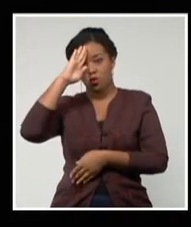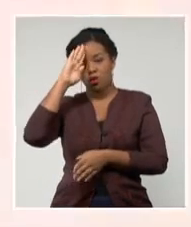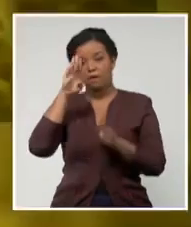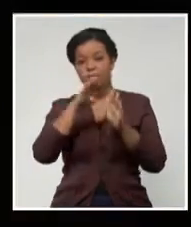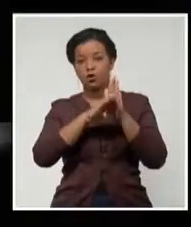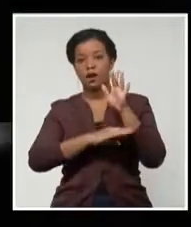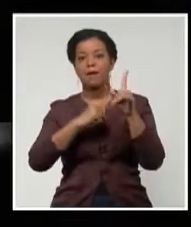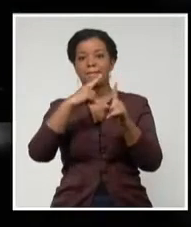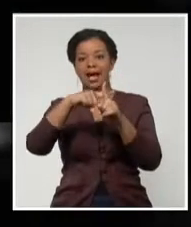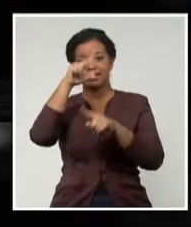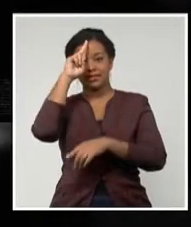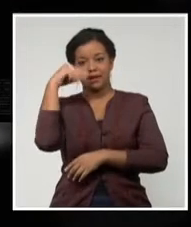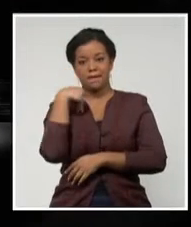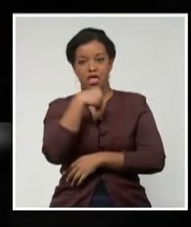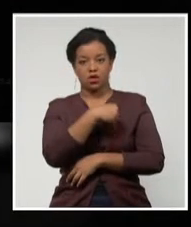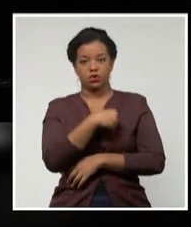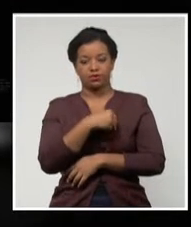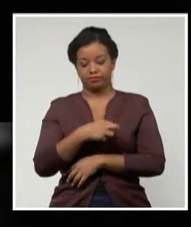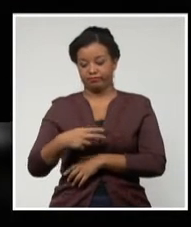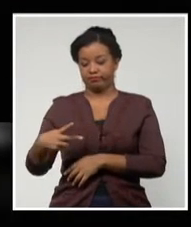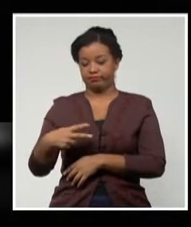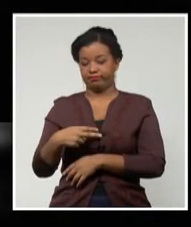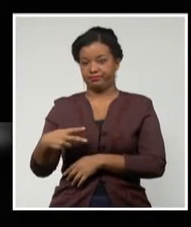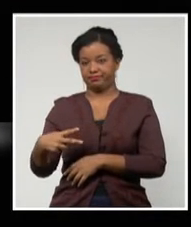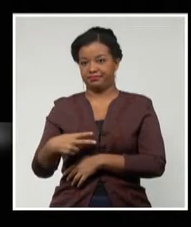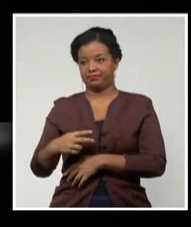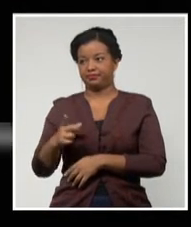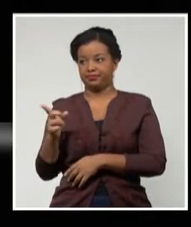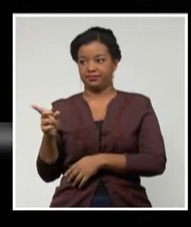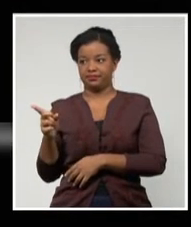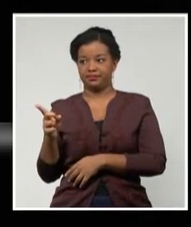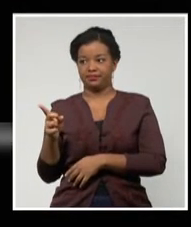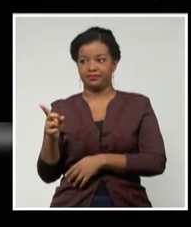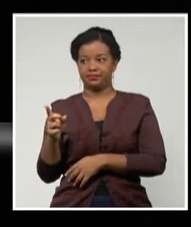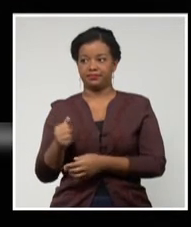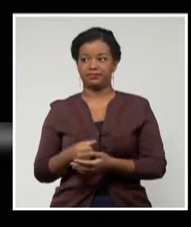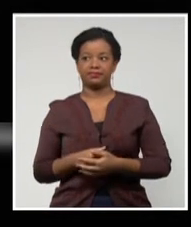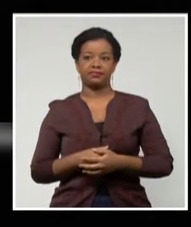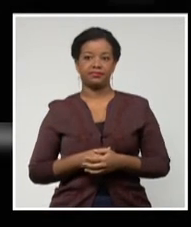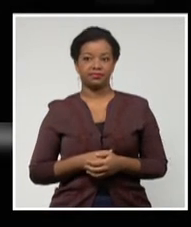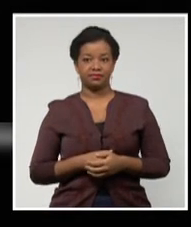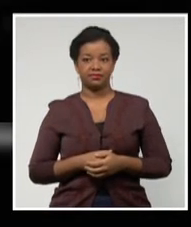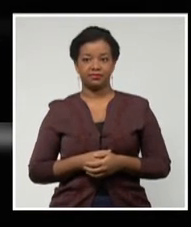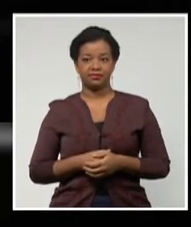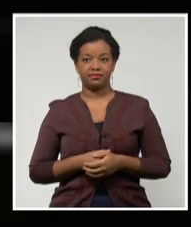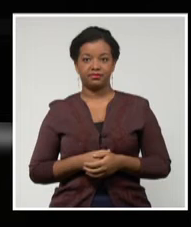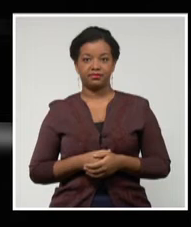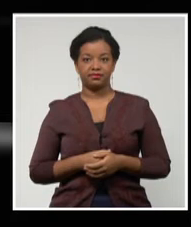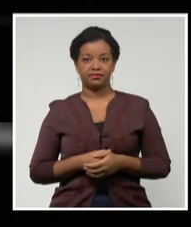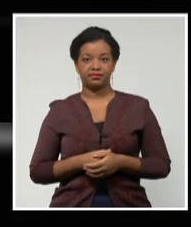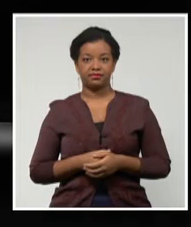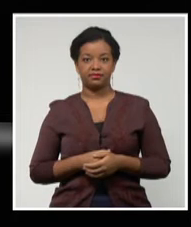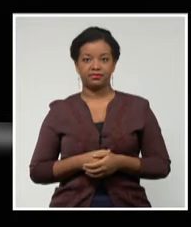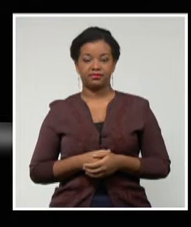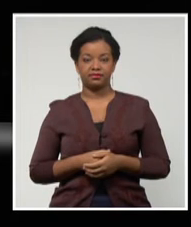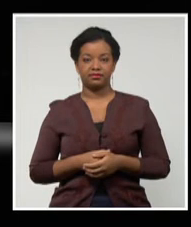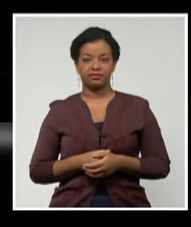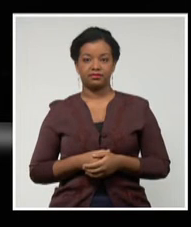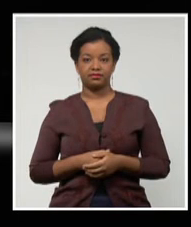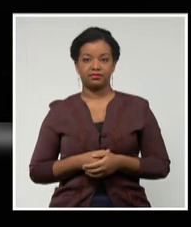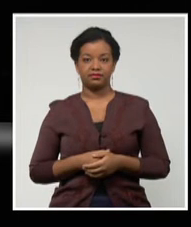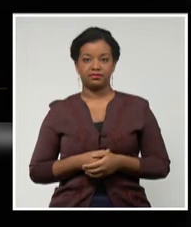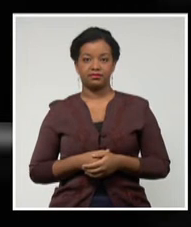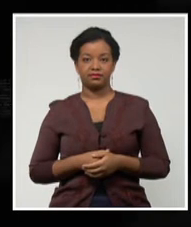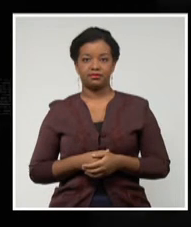Más Médicos. Settings why I'm voicing the United States concerns over the Pan American Health Organization's role in facilitating forced